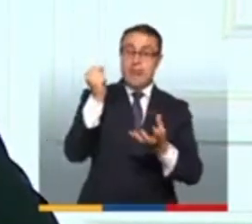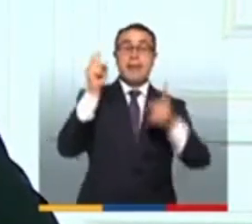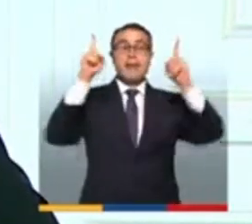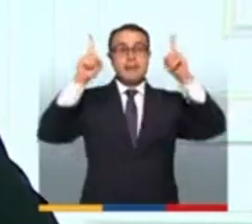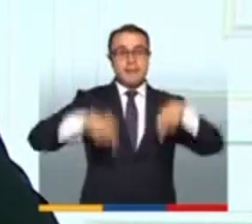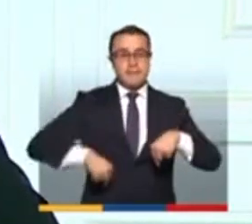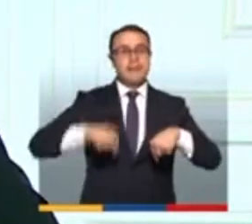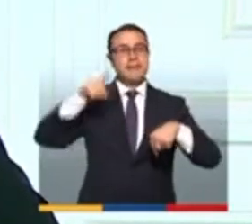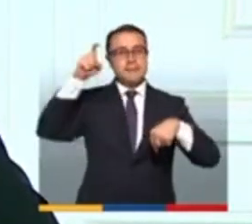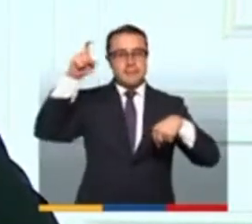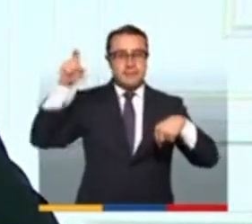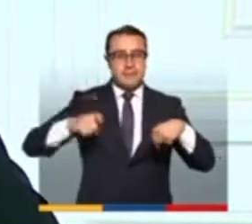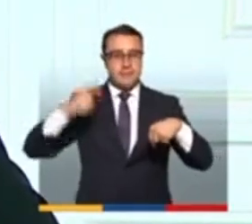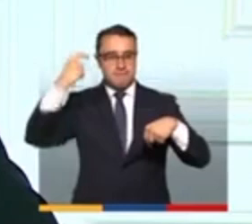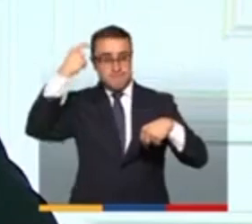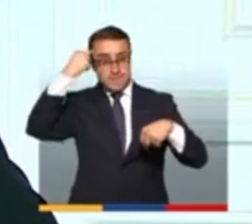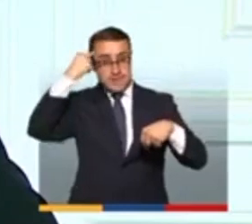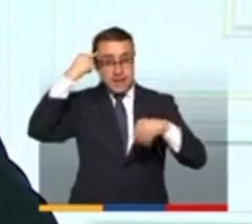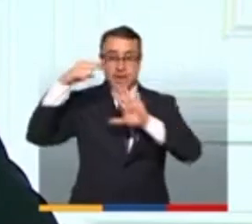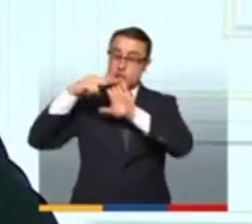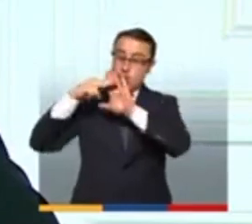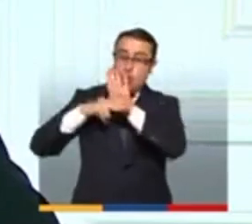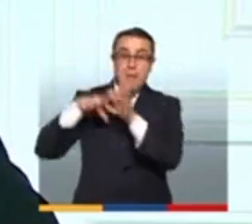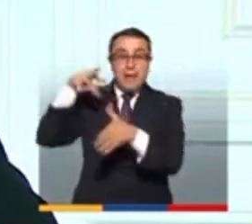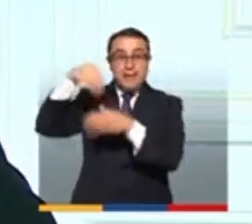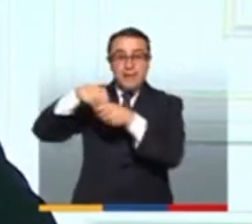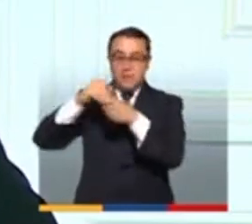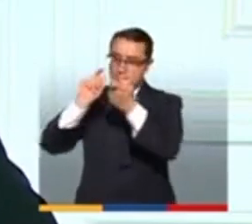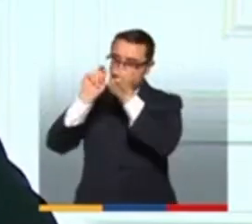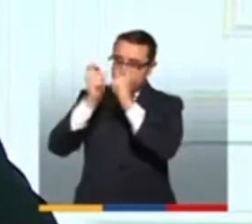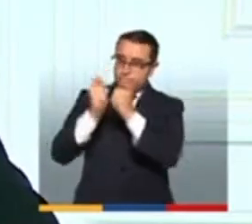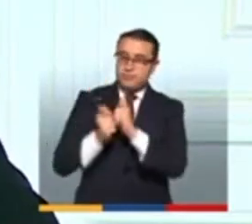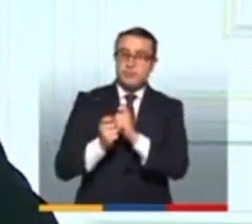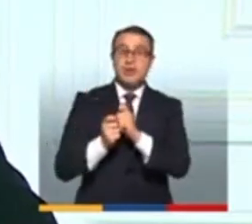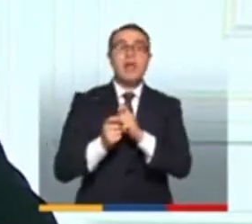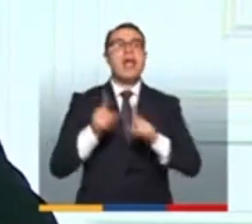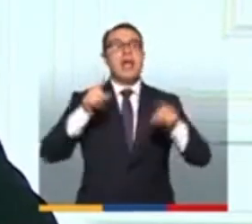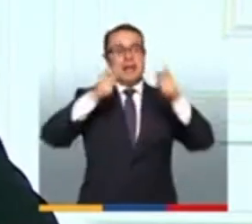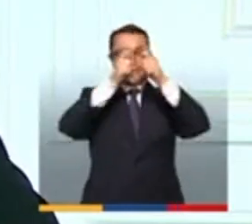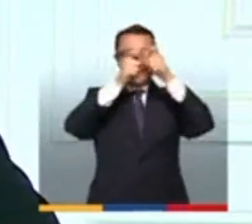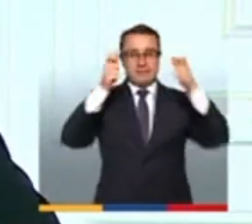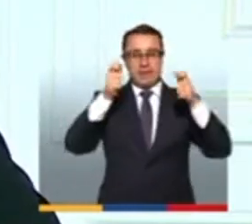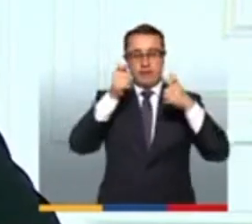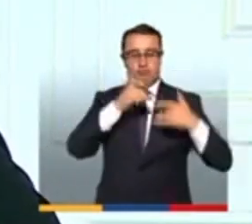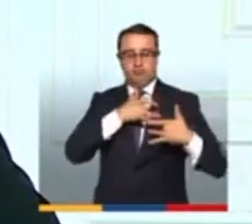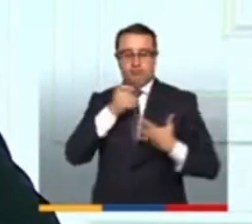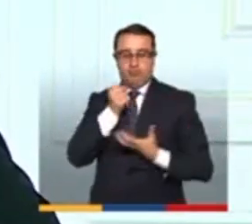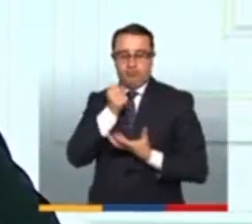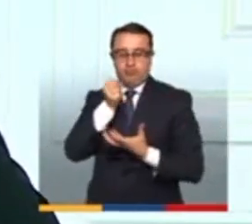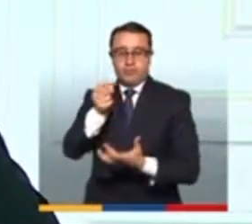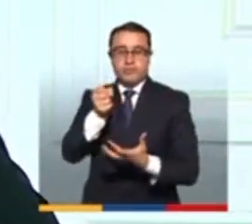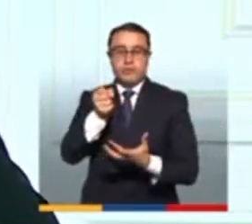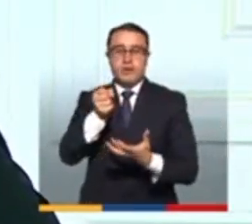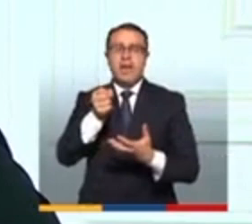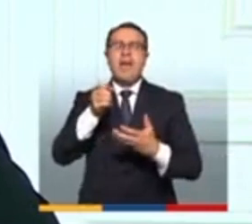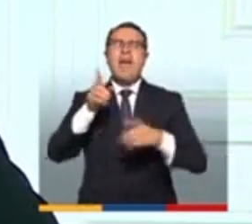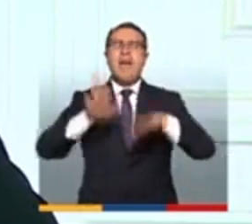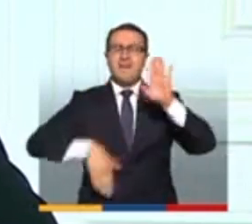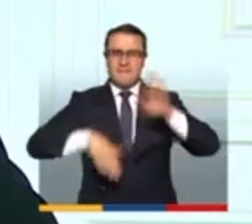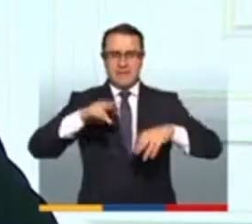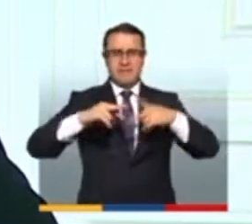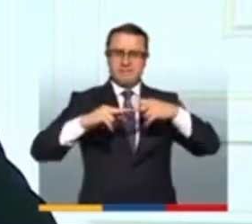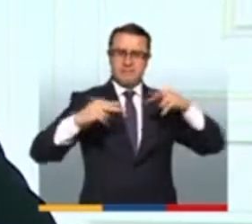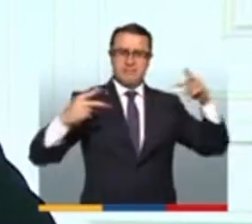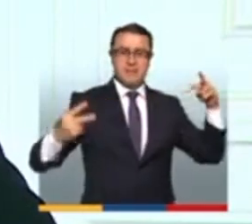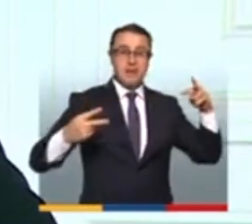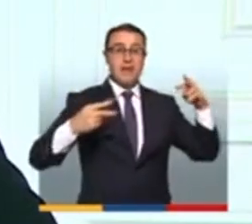una reingeniería. Hay subsidios cruzados al revés. El soldado está subsidiando al general, eso no debe